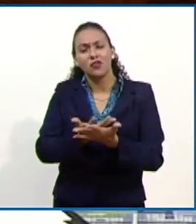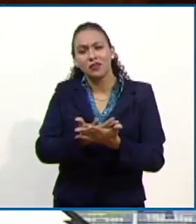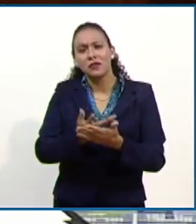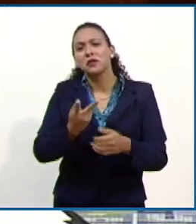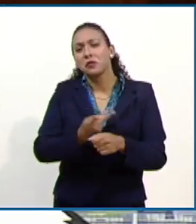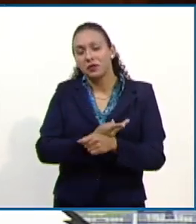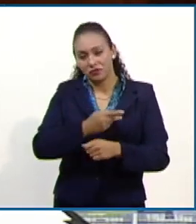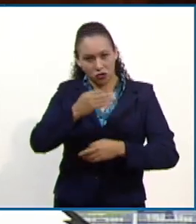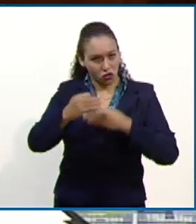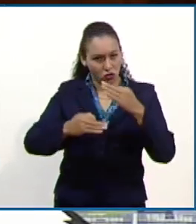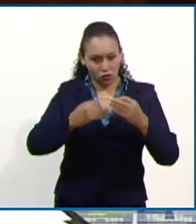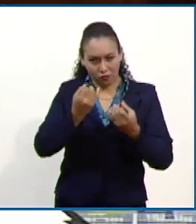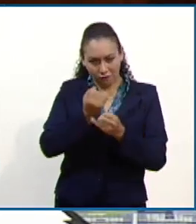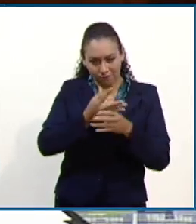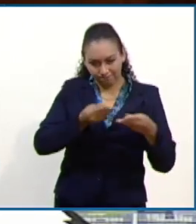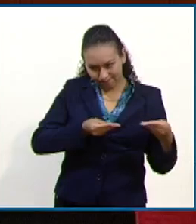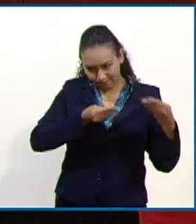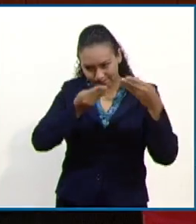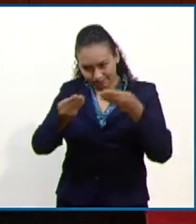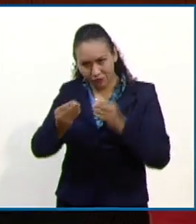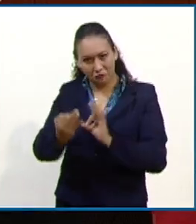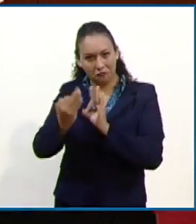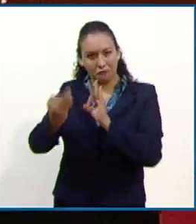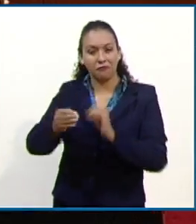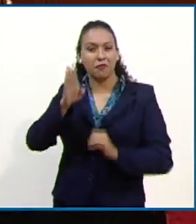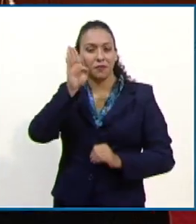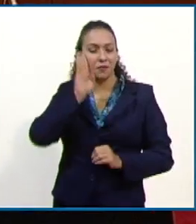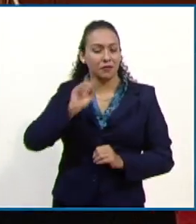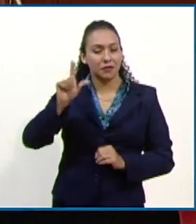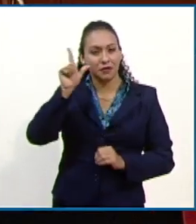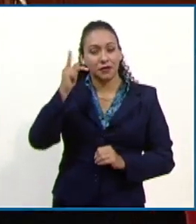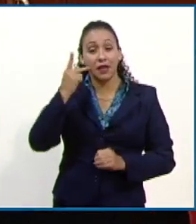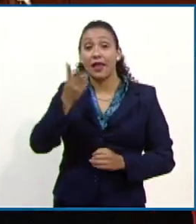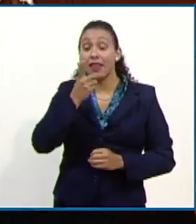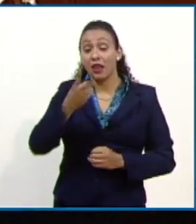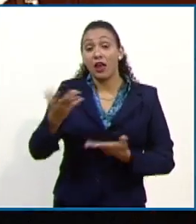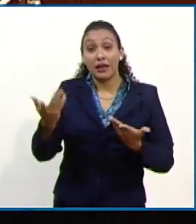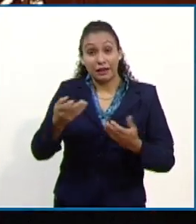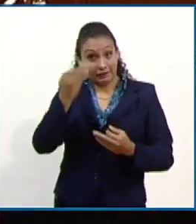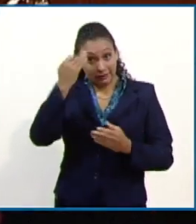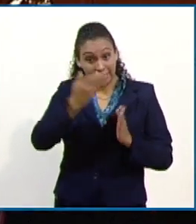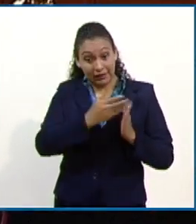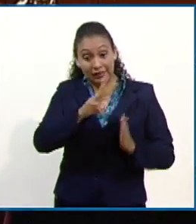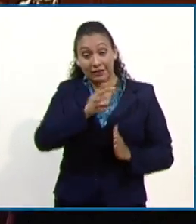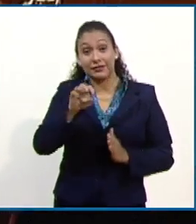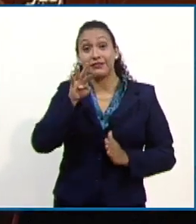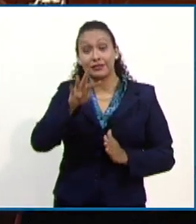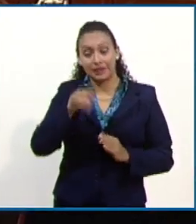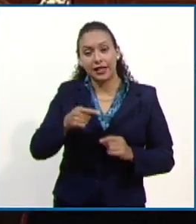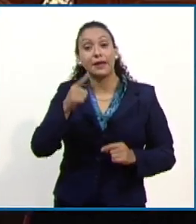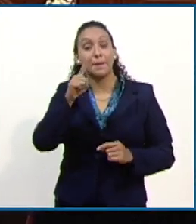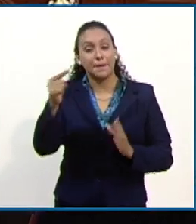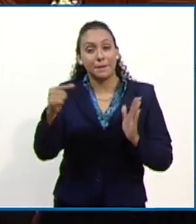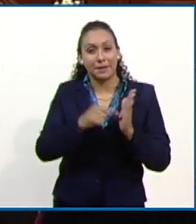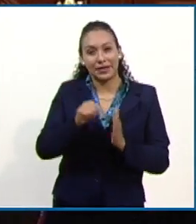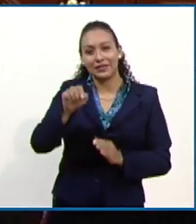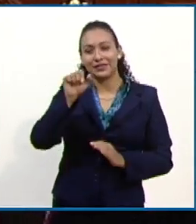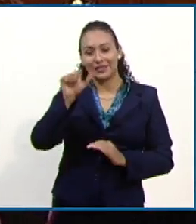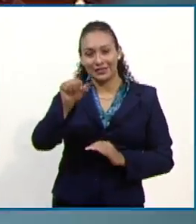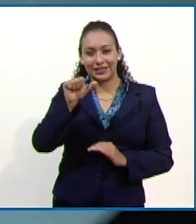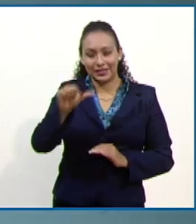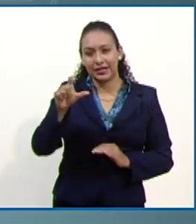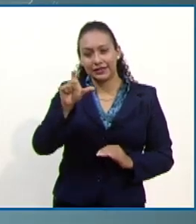Alf. Indicó que en este periodo se formaron 319 expedientes y se recibieron 1,067